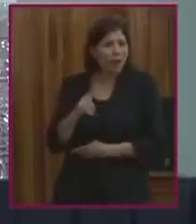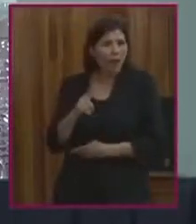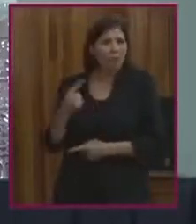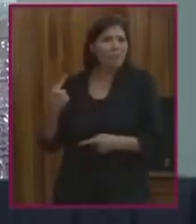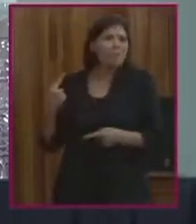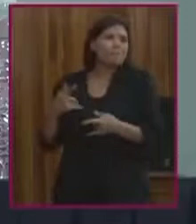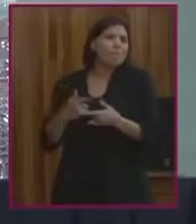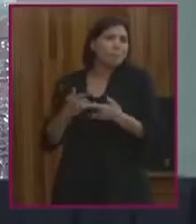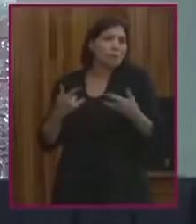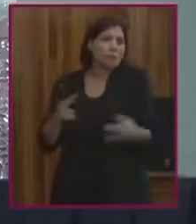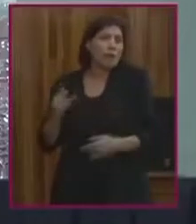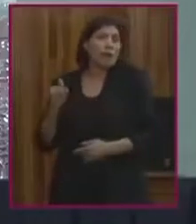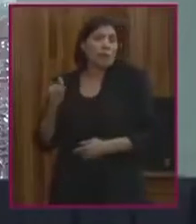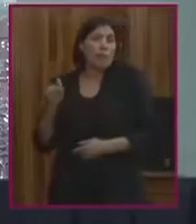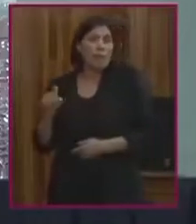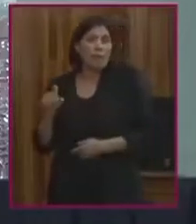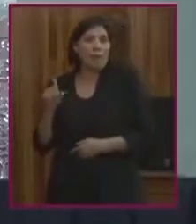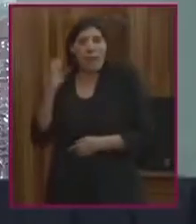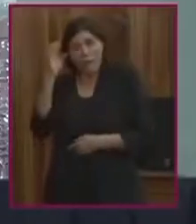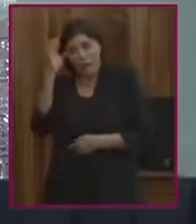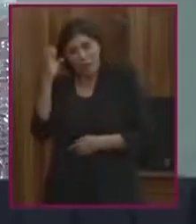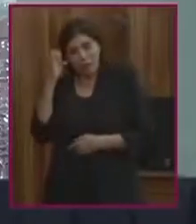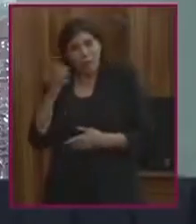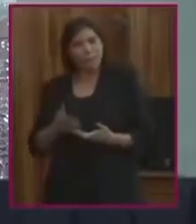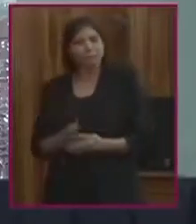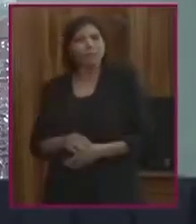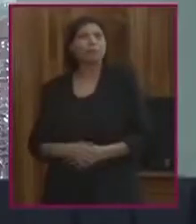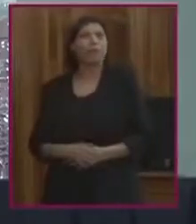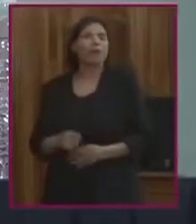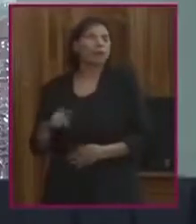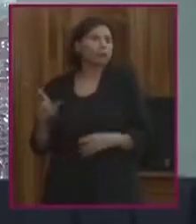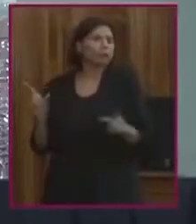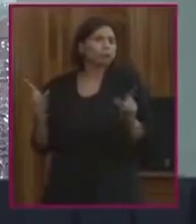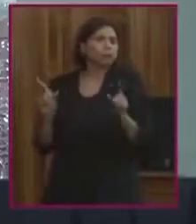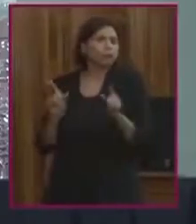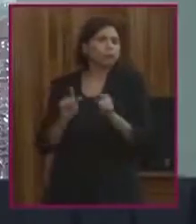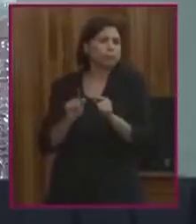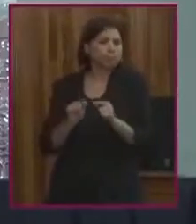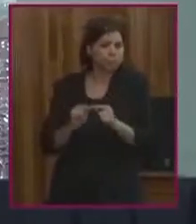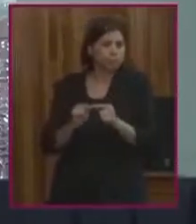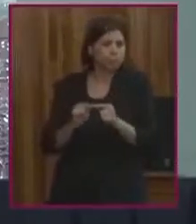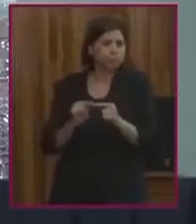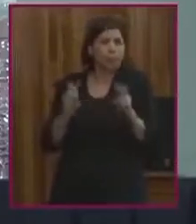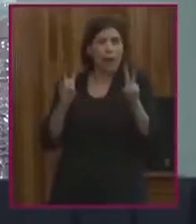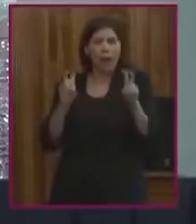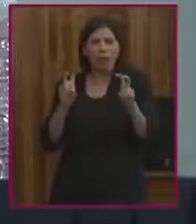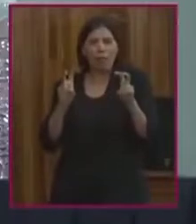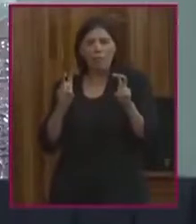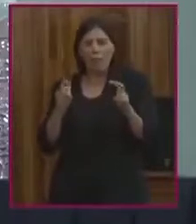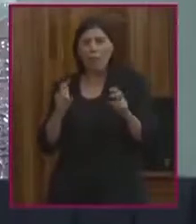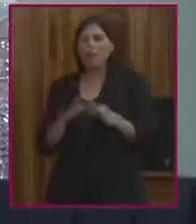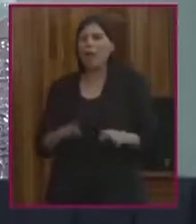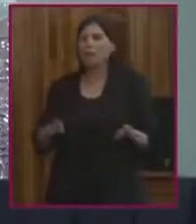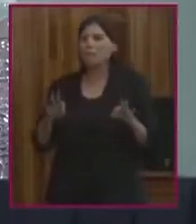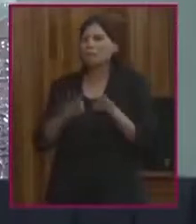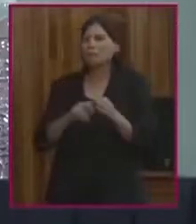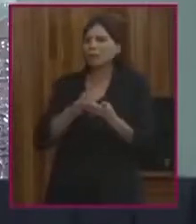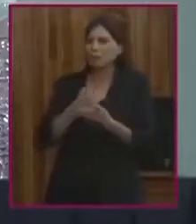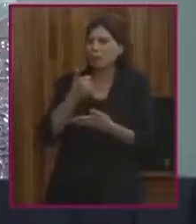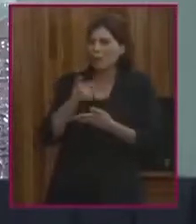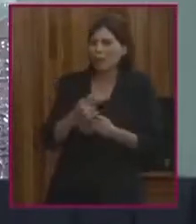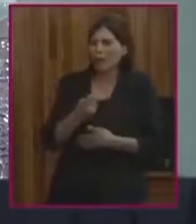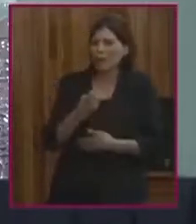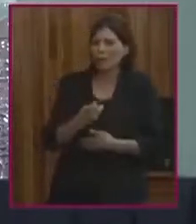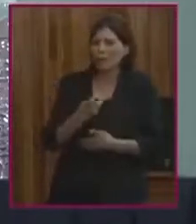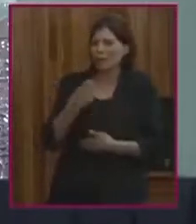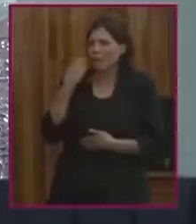política, tecnológica, ética. Hacia el final, y con esto voy cerrando, se plantea la importancia de los proyectos como expresión de la articulación entre la